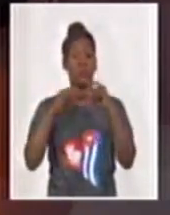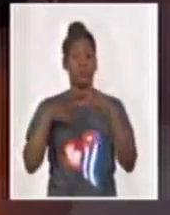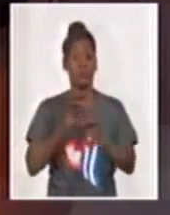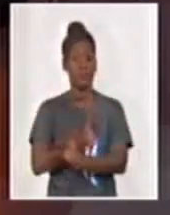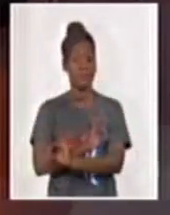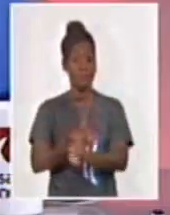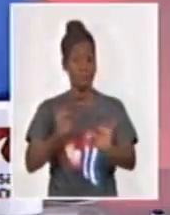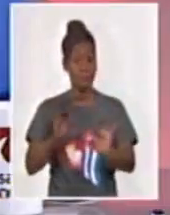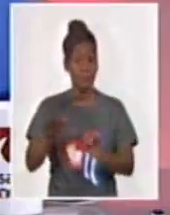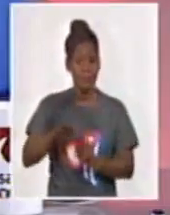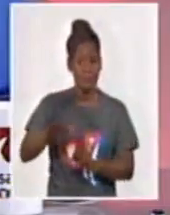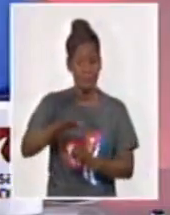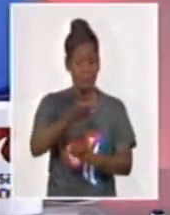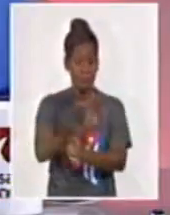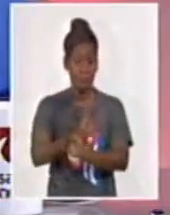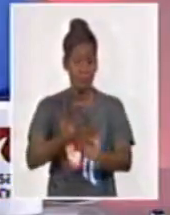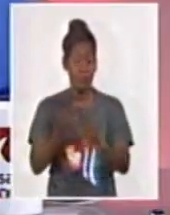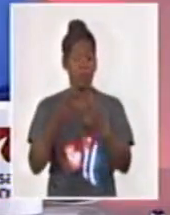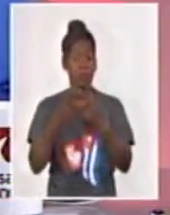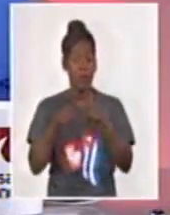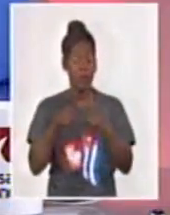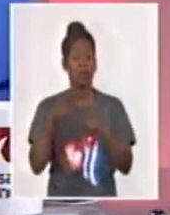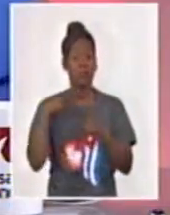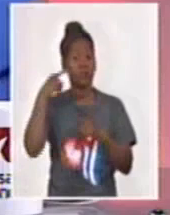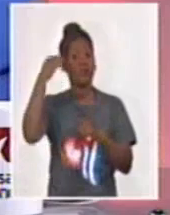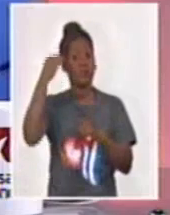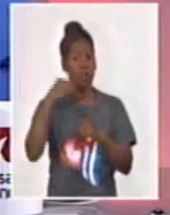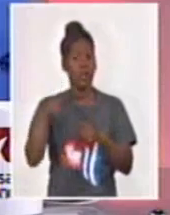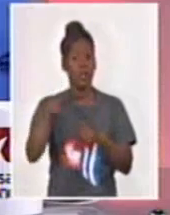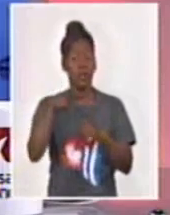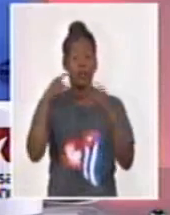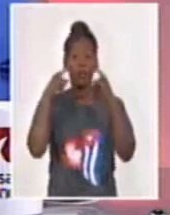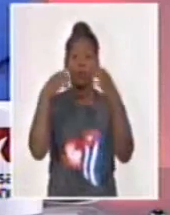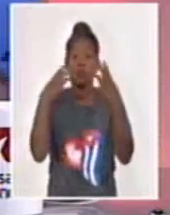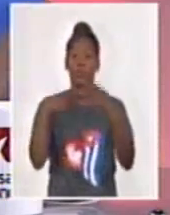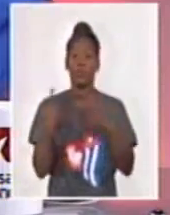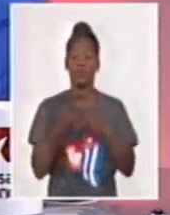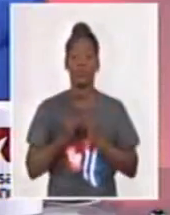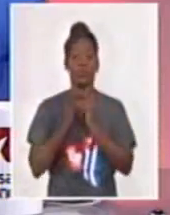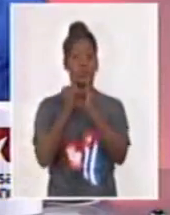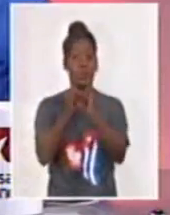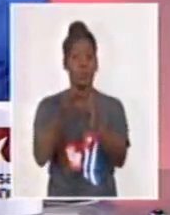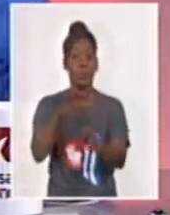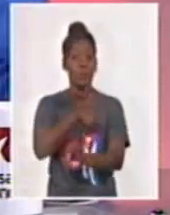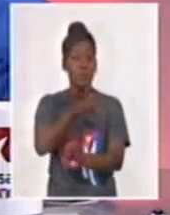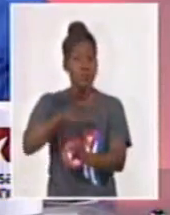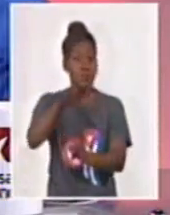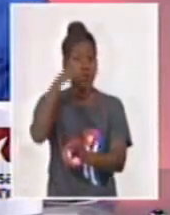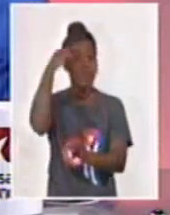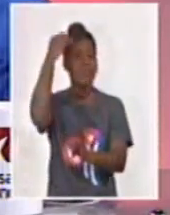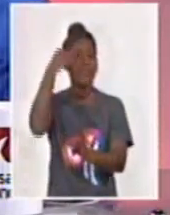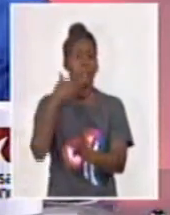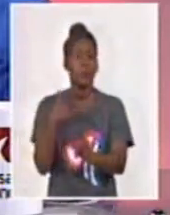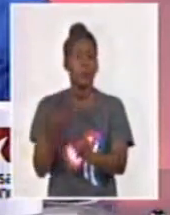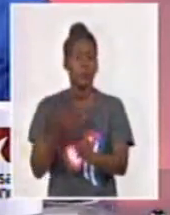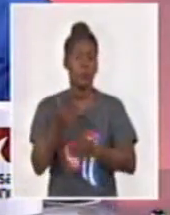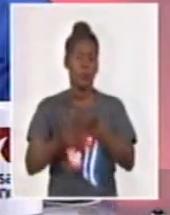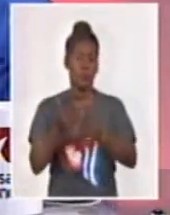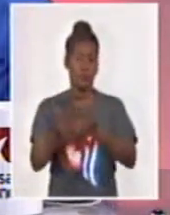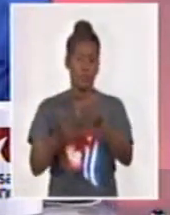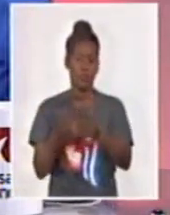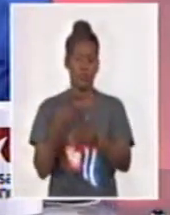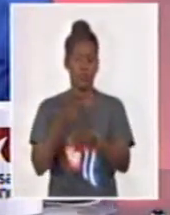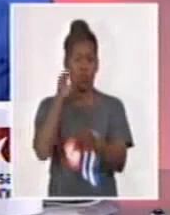lugares. Eso es importante que el pueblo lo conozca, porque hay que razonarlo a partir de las condiciones actuales en que se mueve